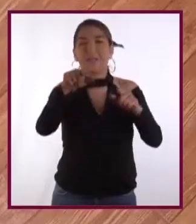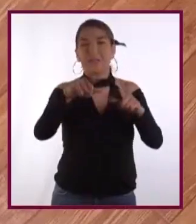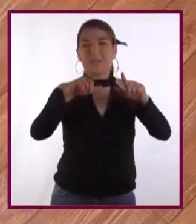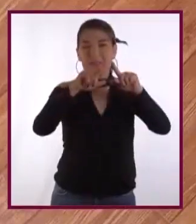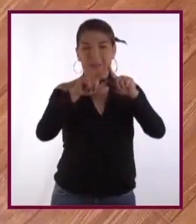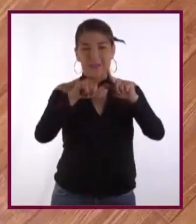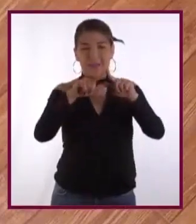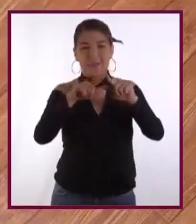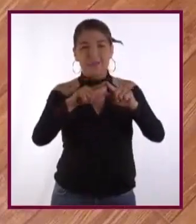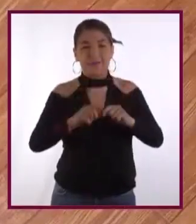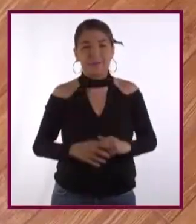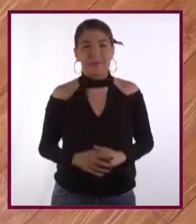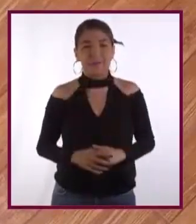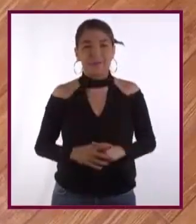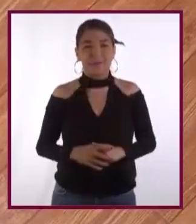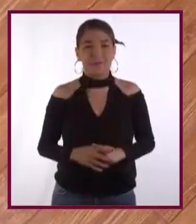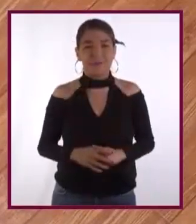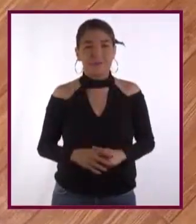línea para unir el triángulo.